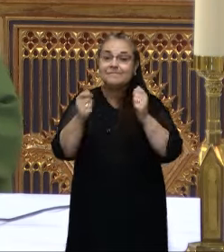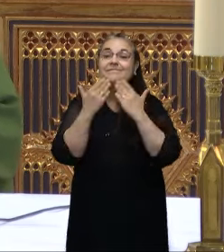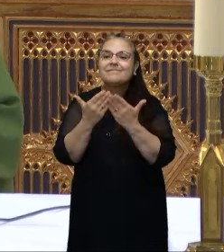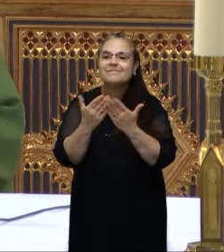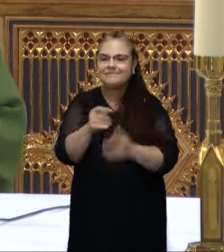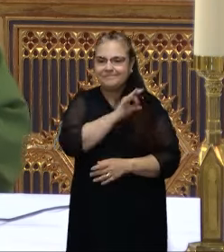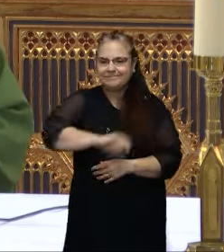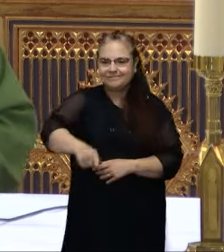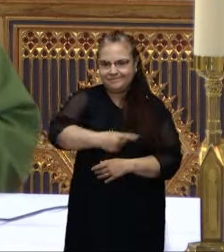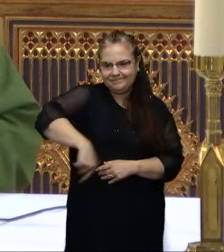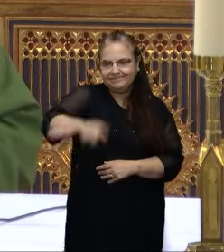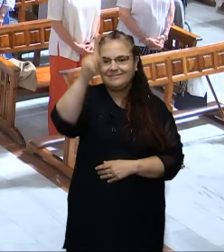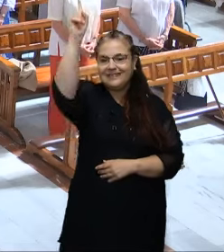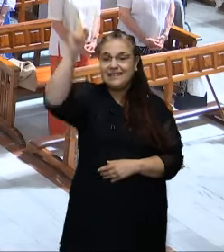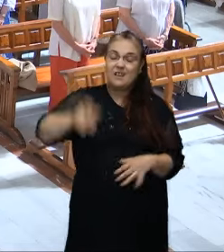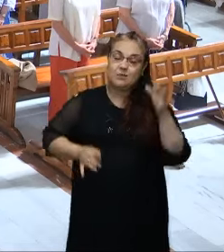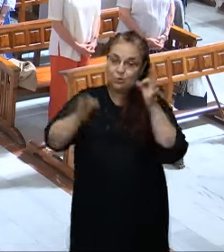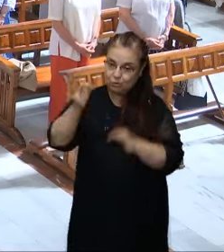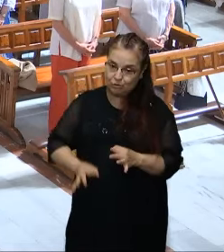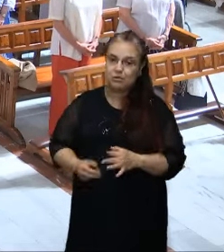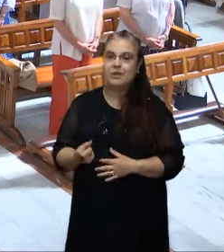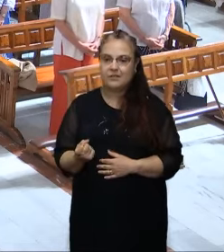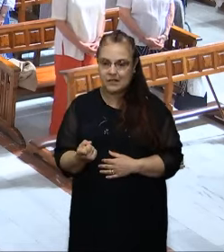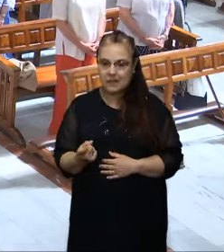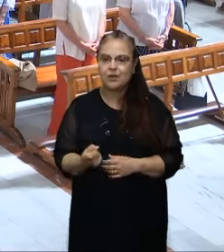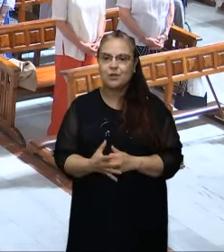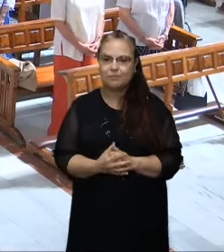Demos gracias al Señor nuestro Dios.